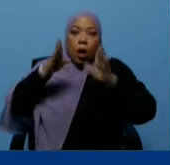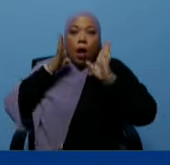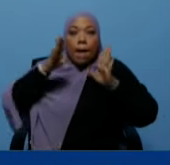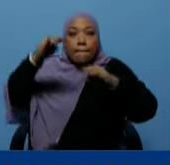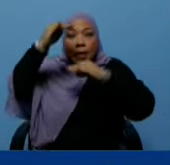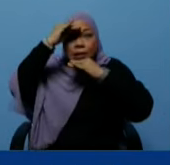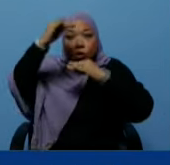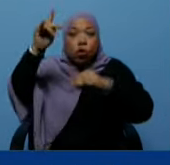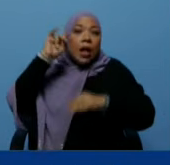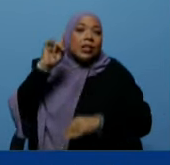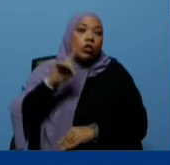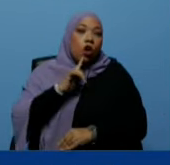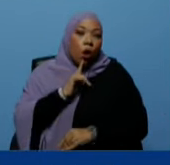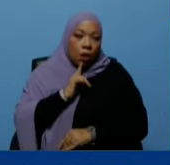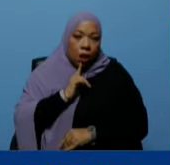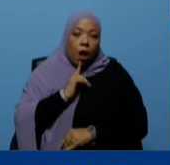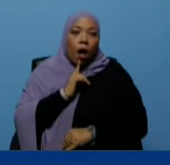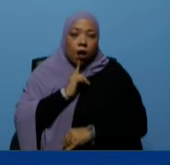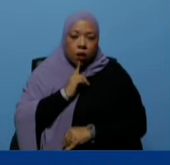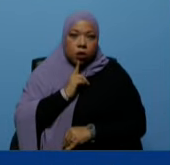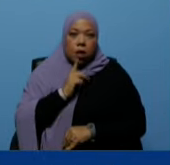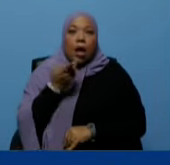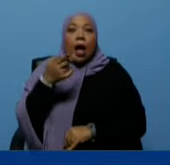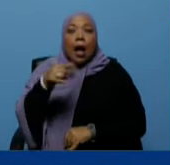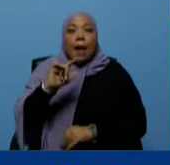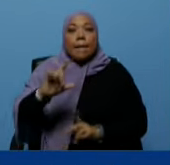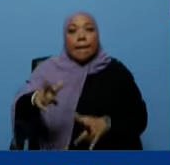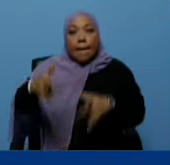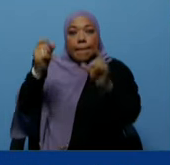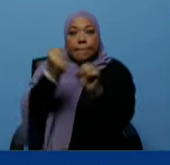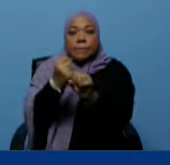estos pacientes que les va a permitir